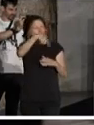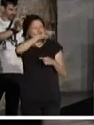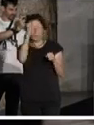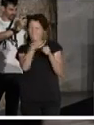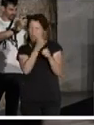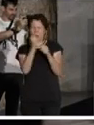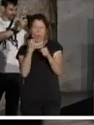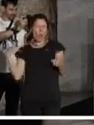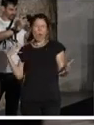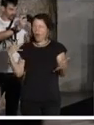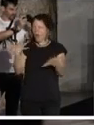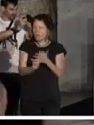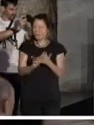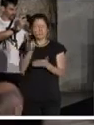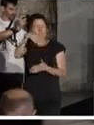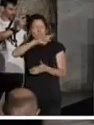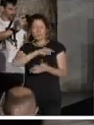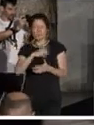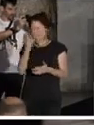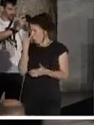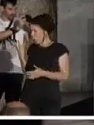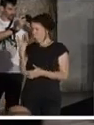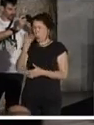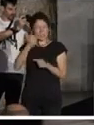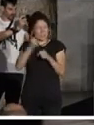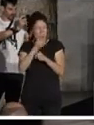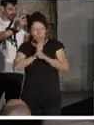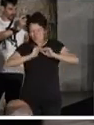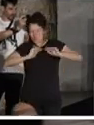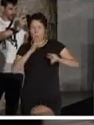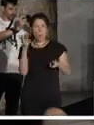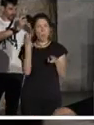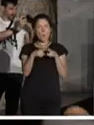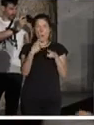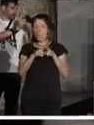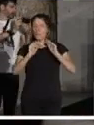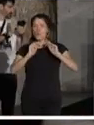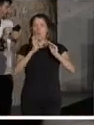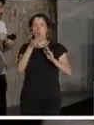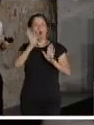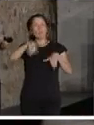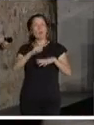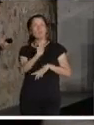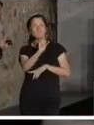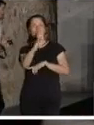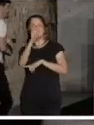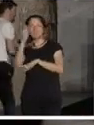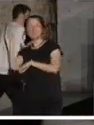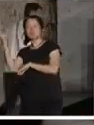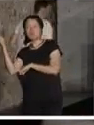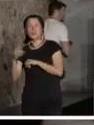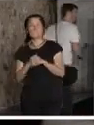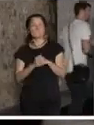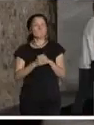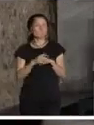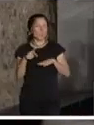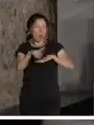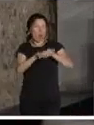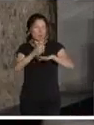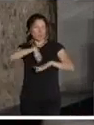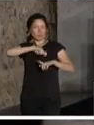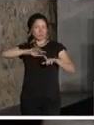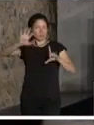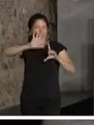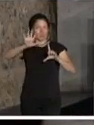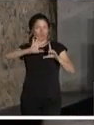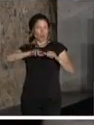que estáis desarrollando y que habéis desarrollado estos cuatro años por las políticas que habéis conseguido llevar al gobierno de